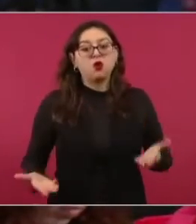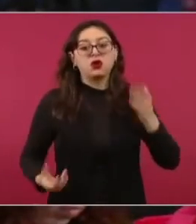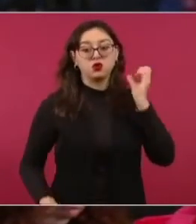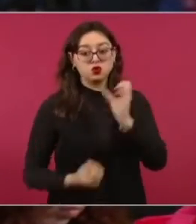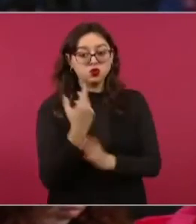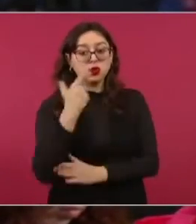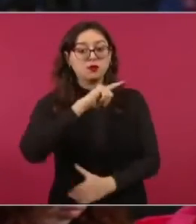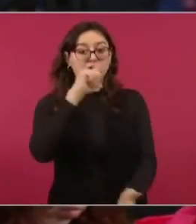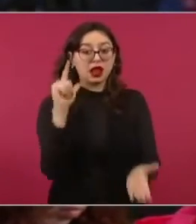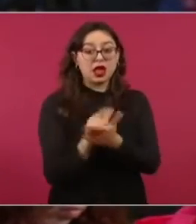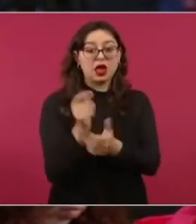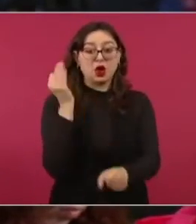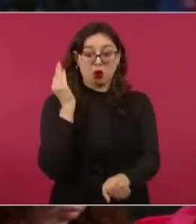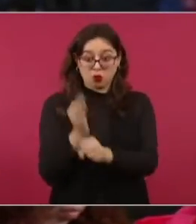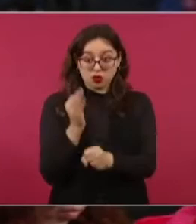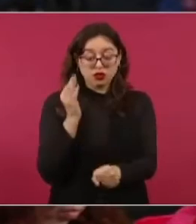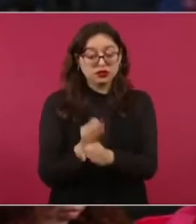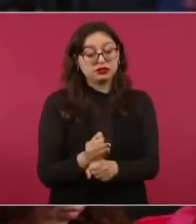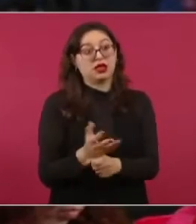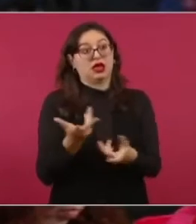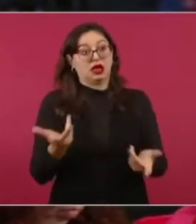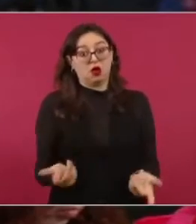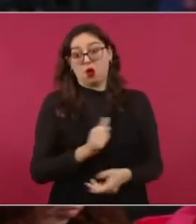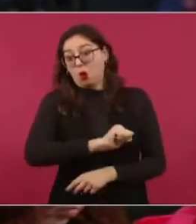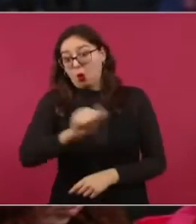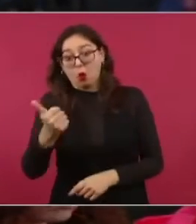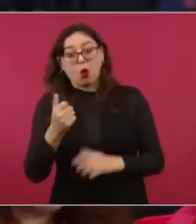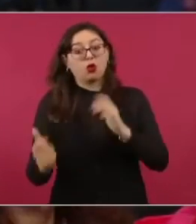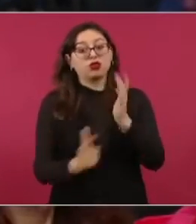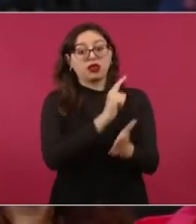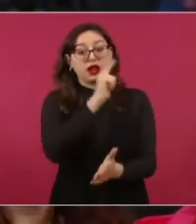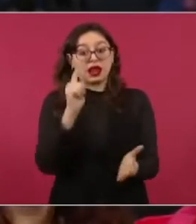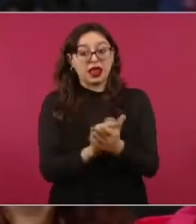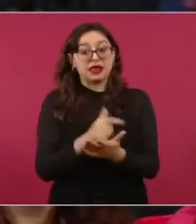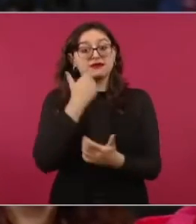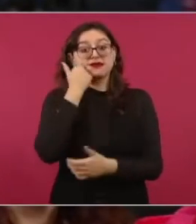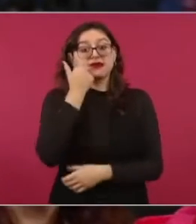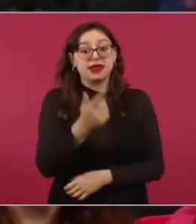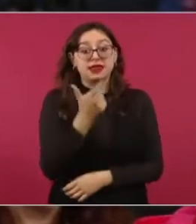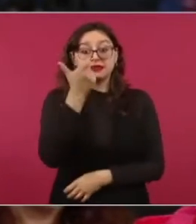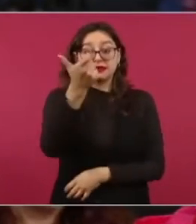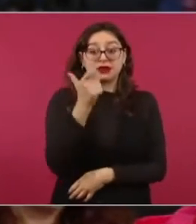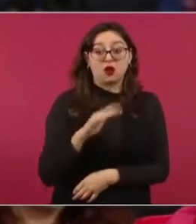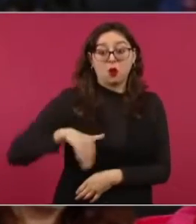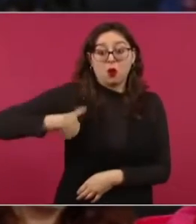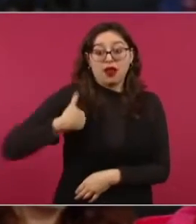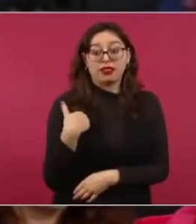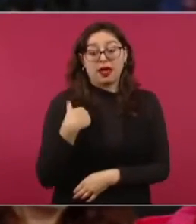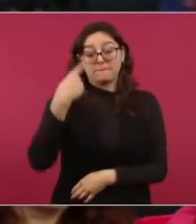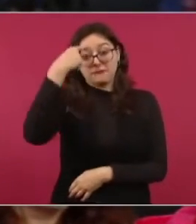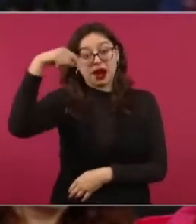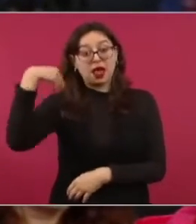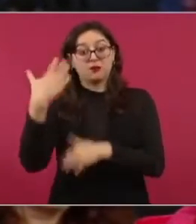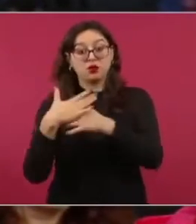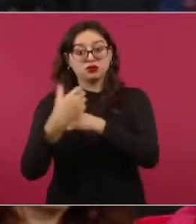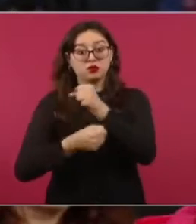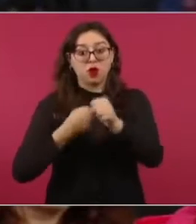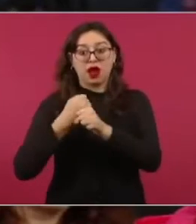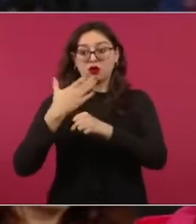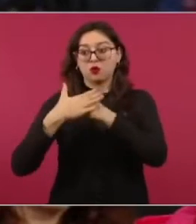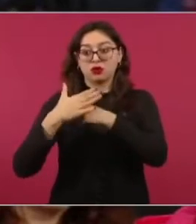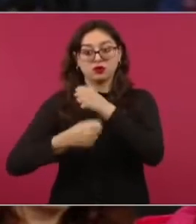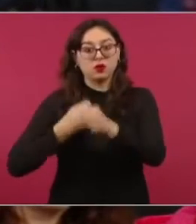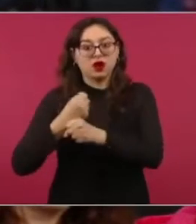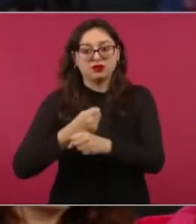lo que están haciendo los partidos para guardar ese dinero, tenerlo para el siguiente ejercicio. Y usted